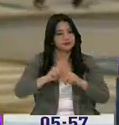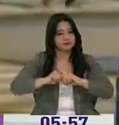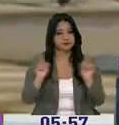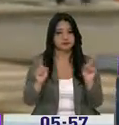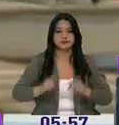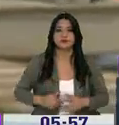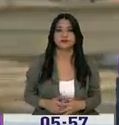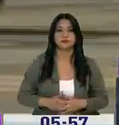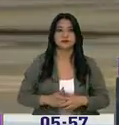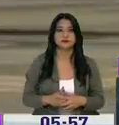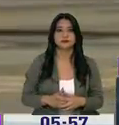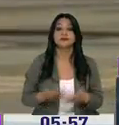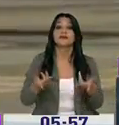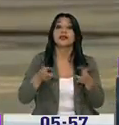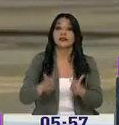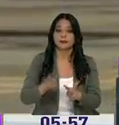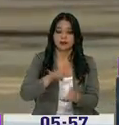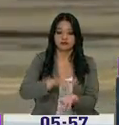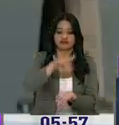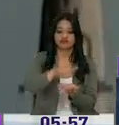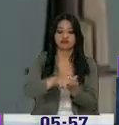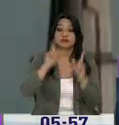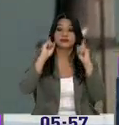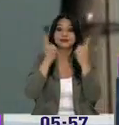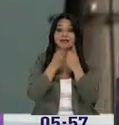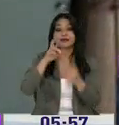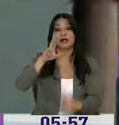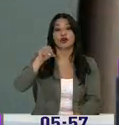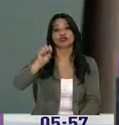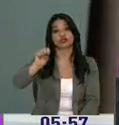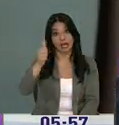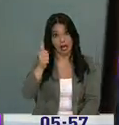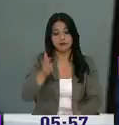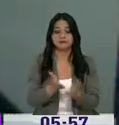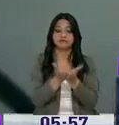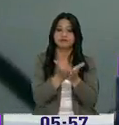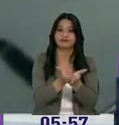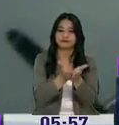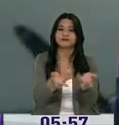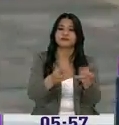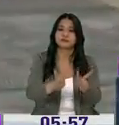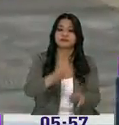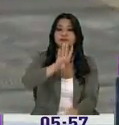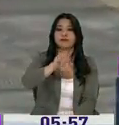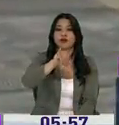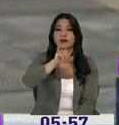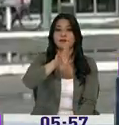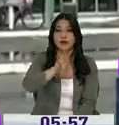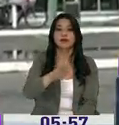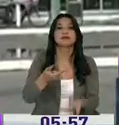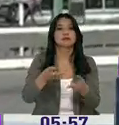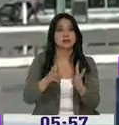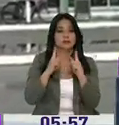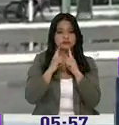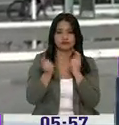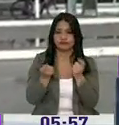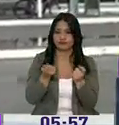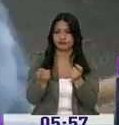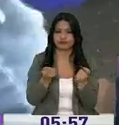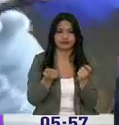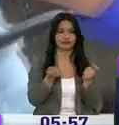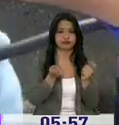la terminal aérea del cantón Santa Rosa y en el puerto marítimo de la parroquia Puerto Bolívar también se hace el respectivo control